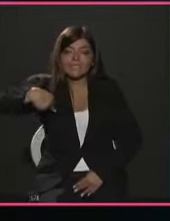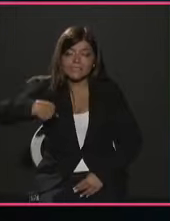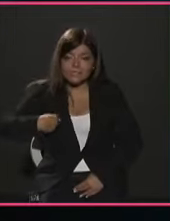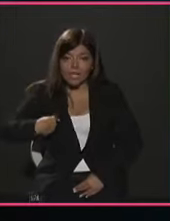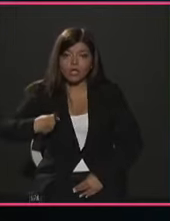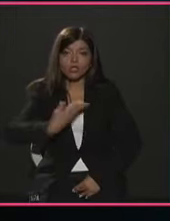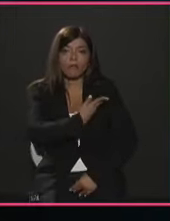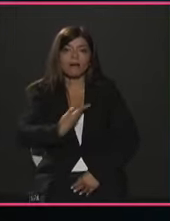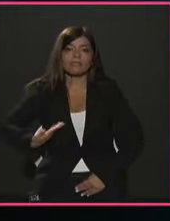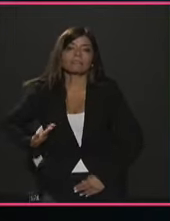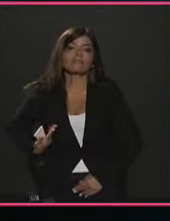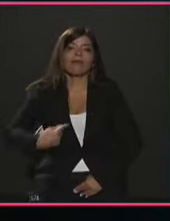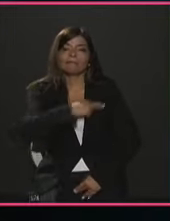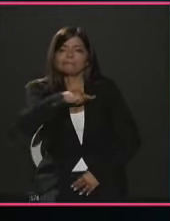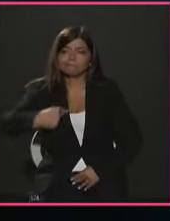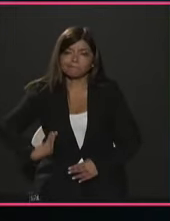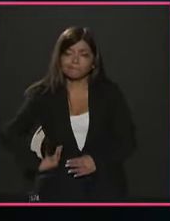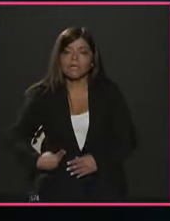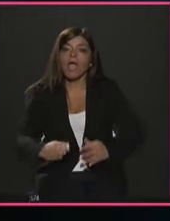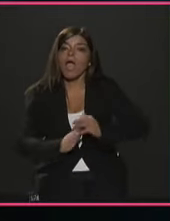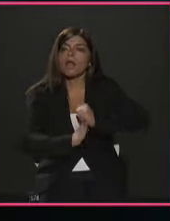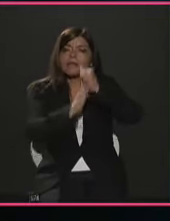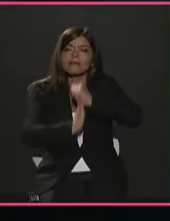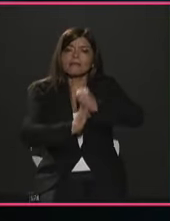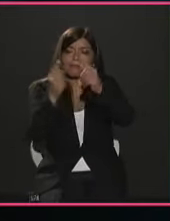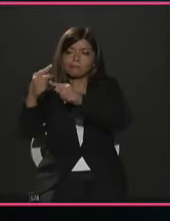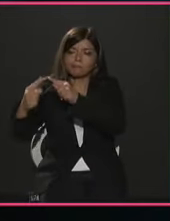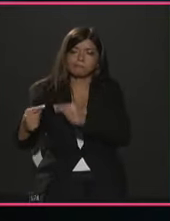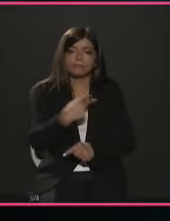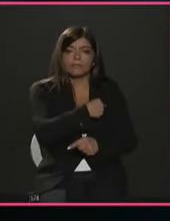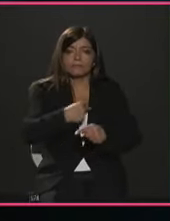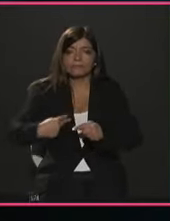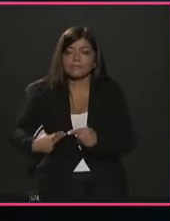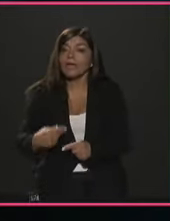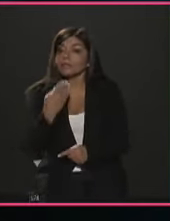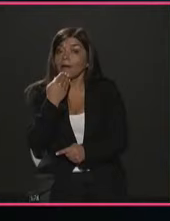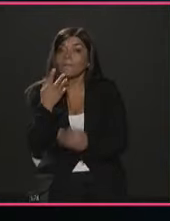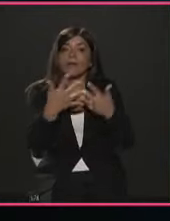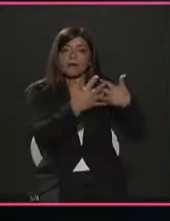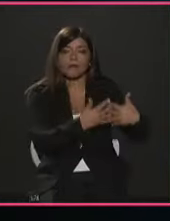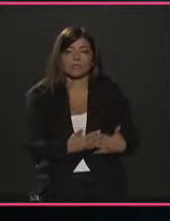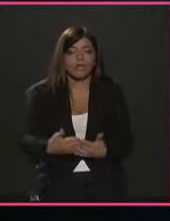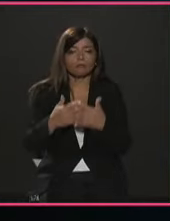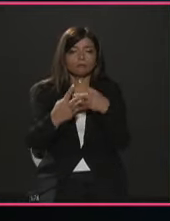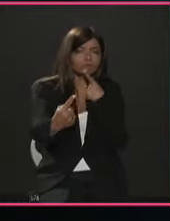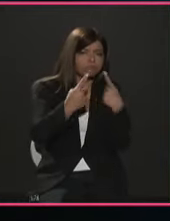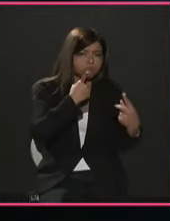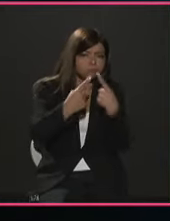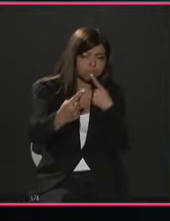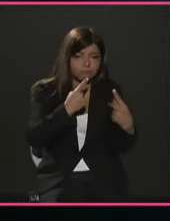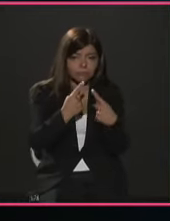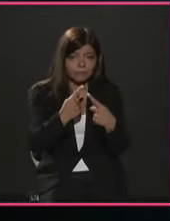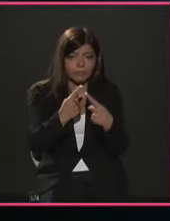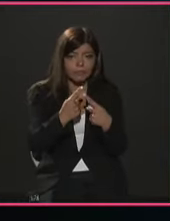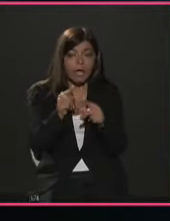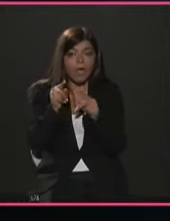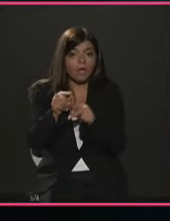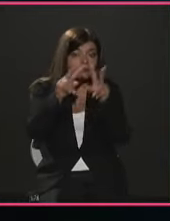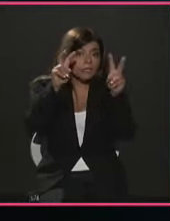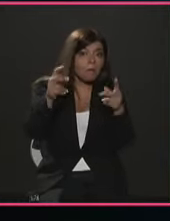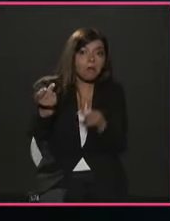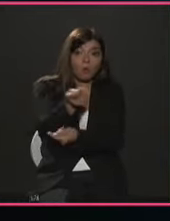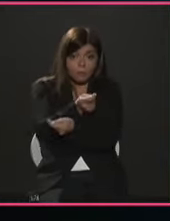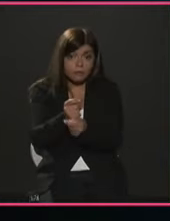chin Pin y los principales líderes de China también en Estados Unidos discutiendo No solamente aspectos